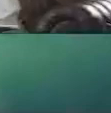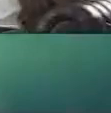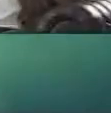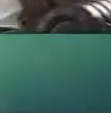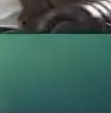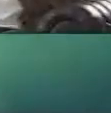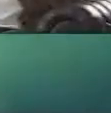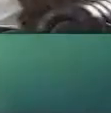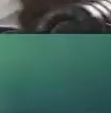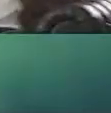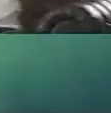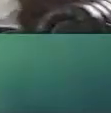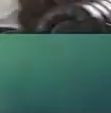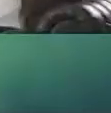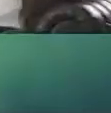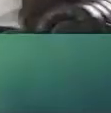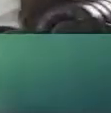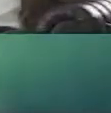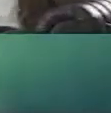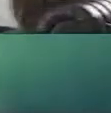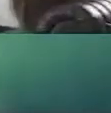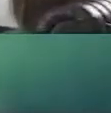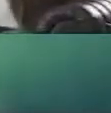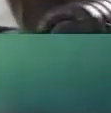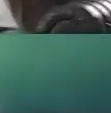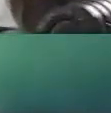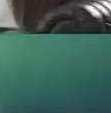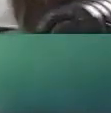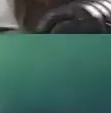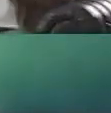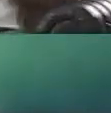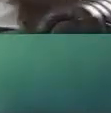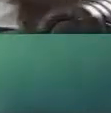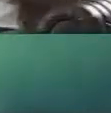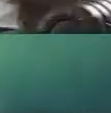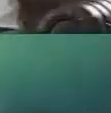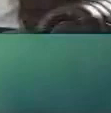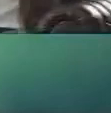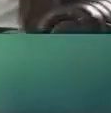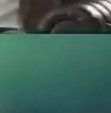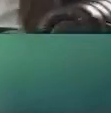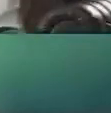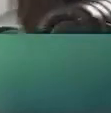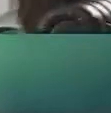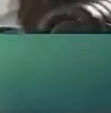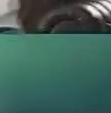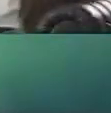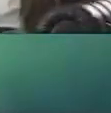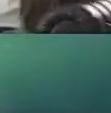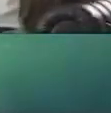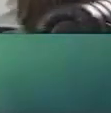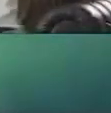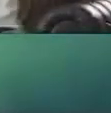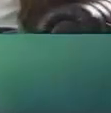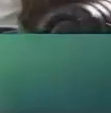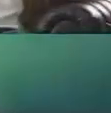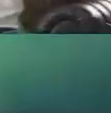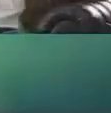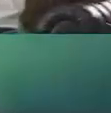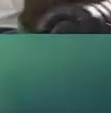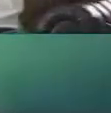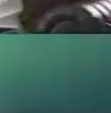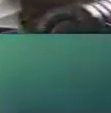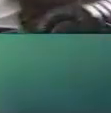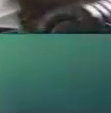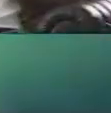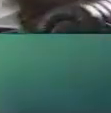las personas en Guatemala que deseen, y con mucho gusto. Tenemos 8 profesores sordos a su disposición para distintos niveles